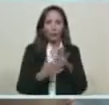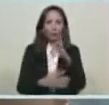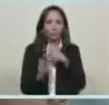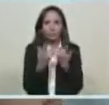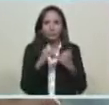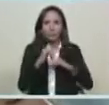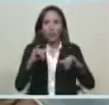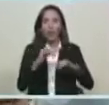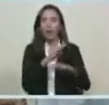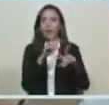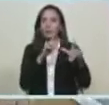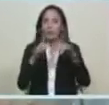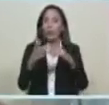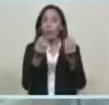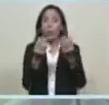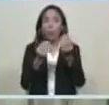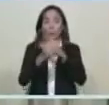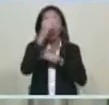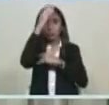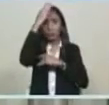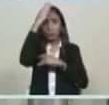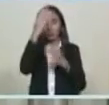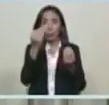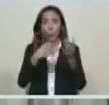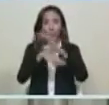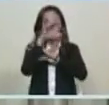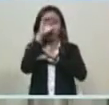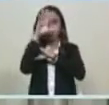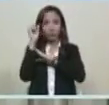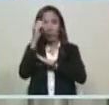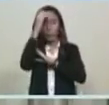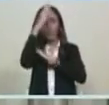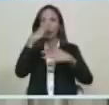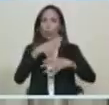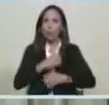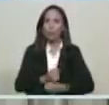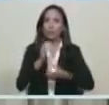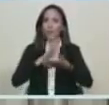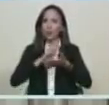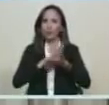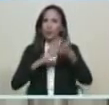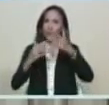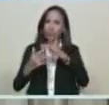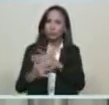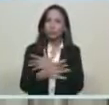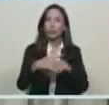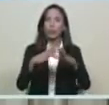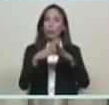a las primeras hay que darle mucho conocimiento mucha confianza mucha tranquilidad